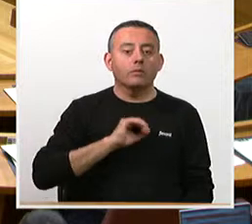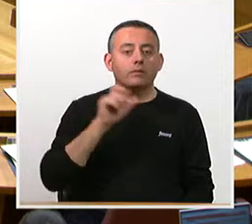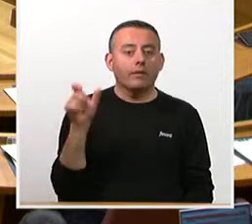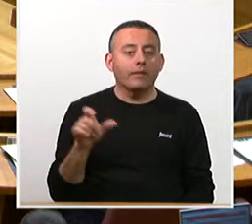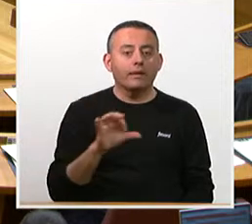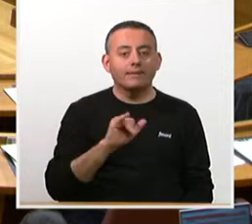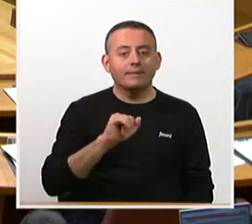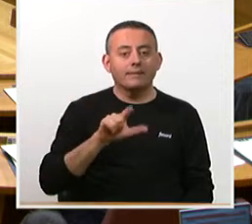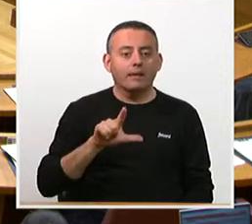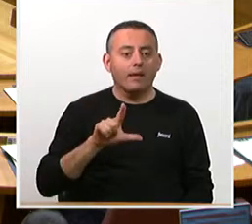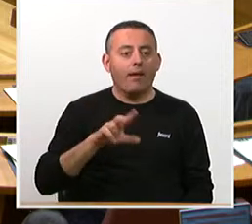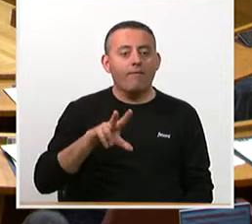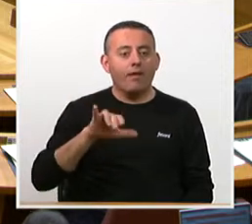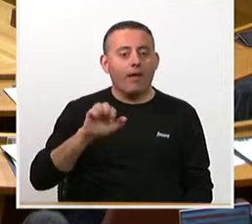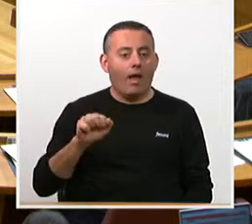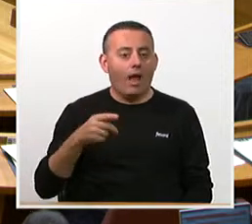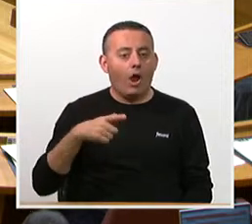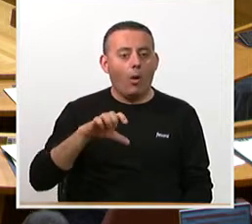Silvia